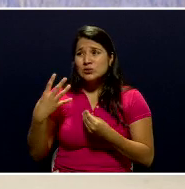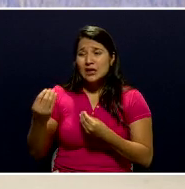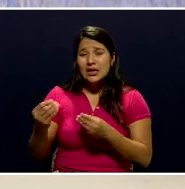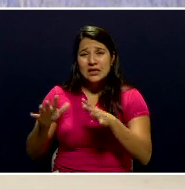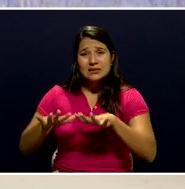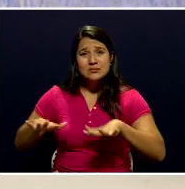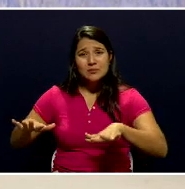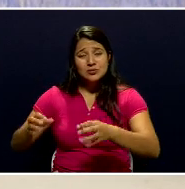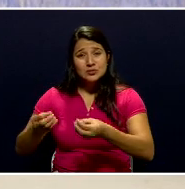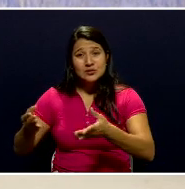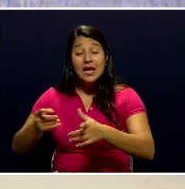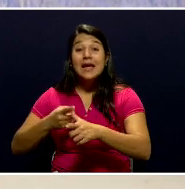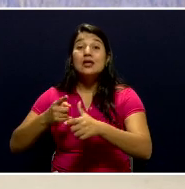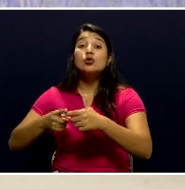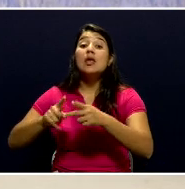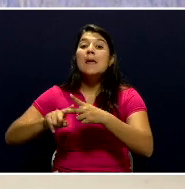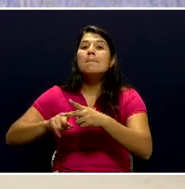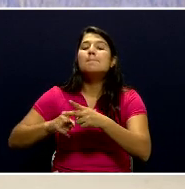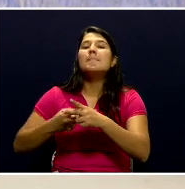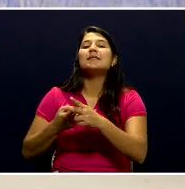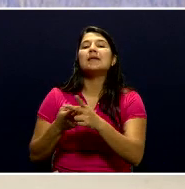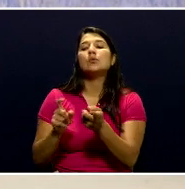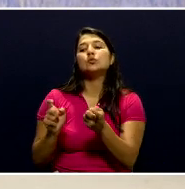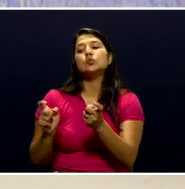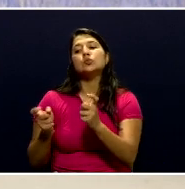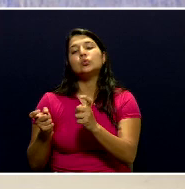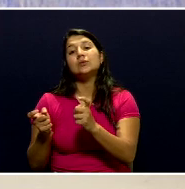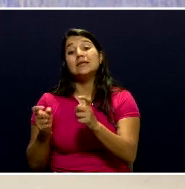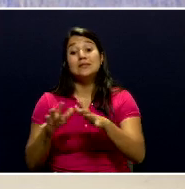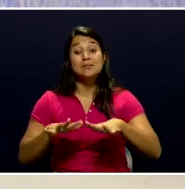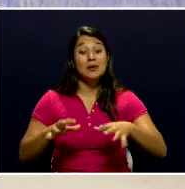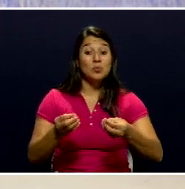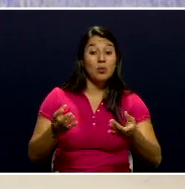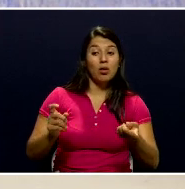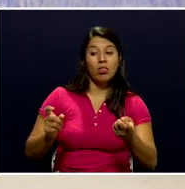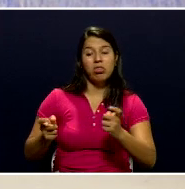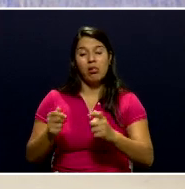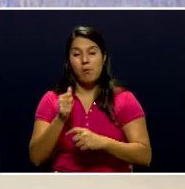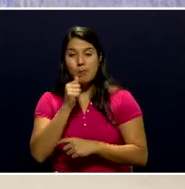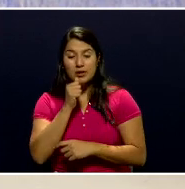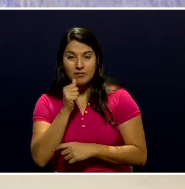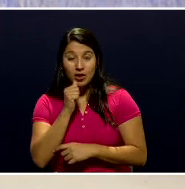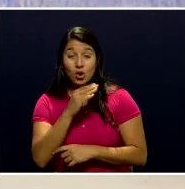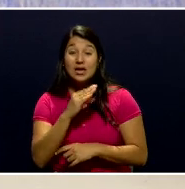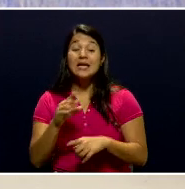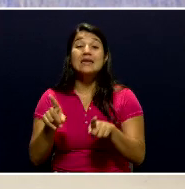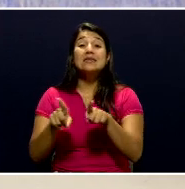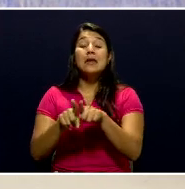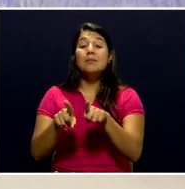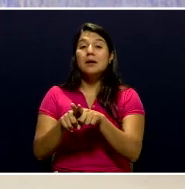privatización de ciertos espacios públicos. Por otro lado, también este desarrollo